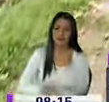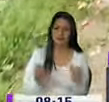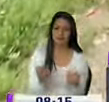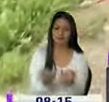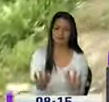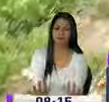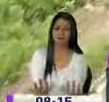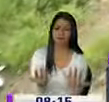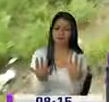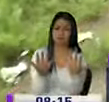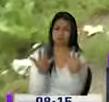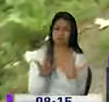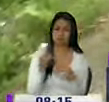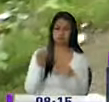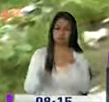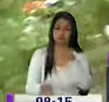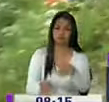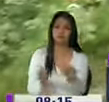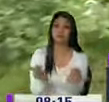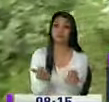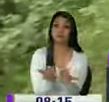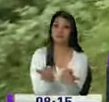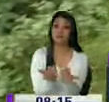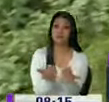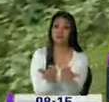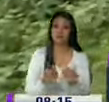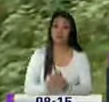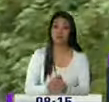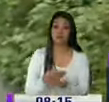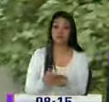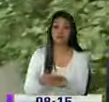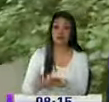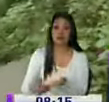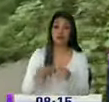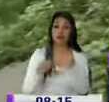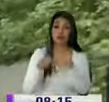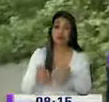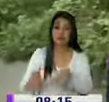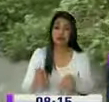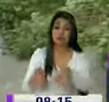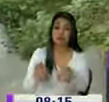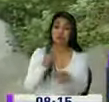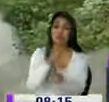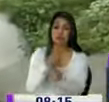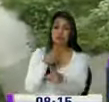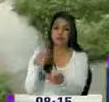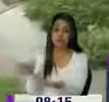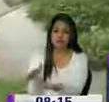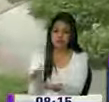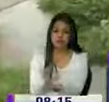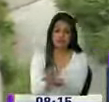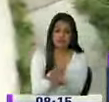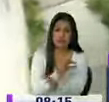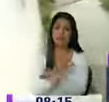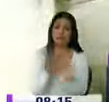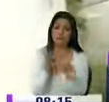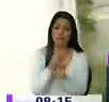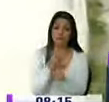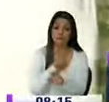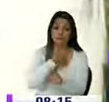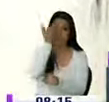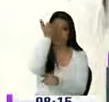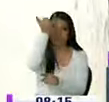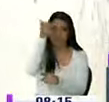mire el montón de basura, los escombros que nosotros hemos tratado de rellenar. En realidad,